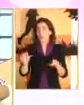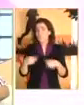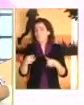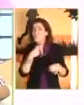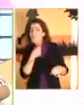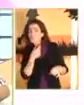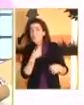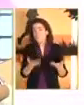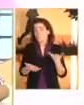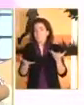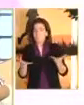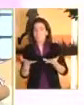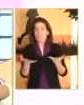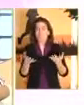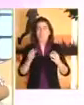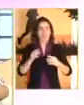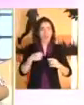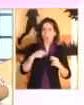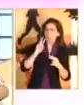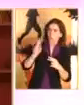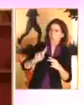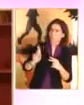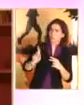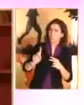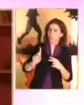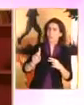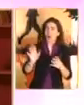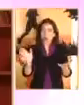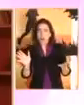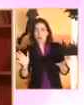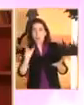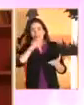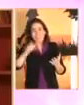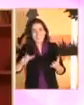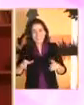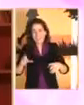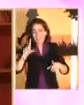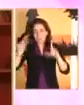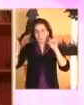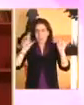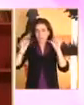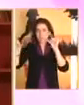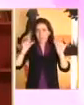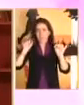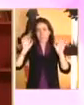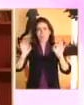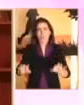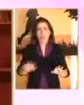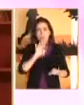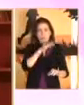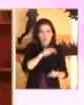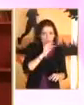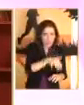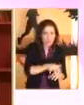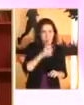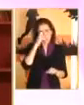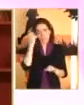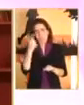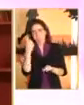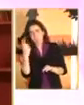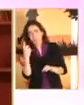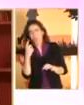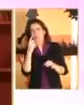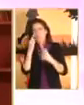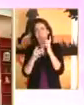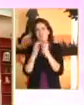No te vimos, ¿no? Sí, ¿viste? Sí, pues, sí, había gente que se tuvo que salir mareada y había gente hasta vomitando. Pero, Concha, es